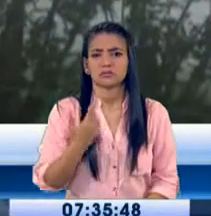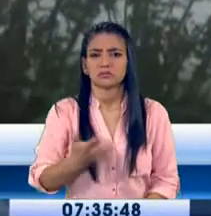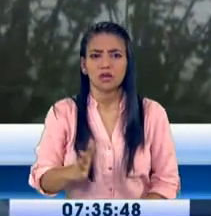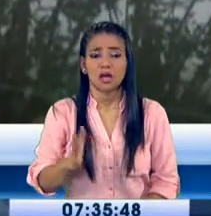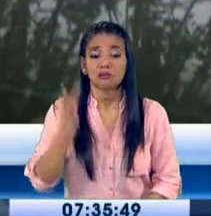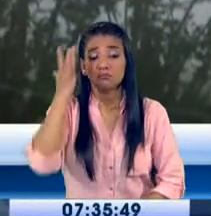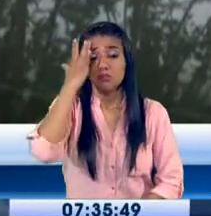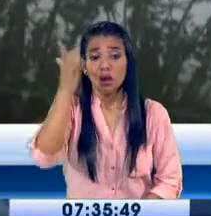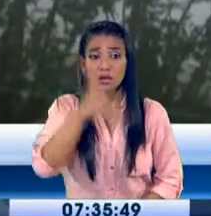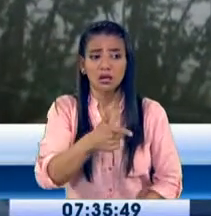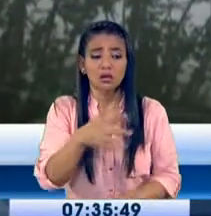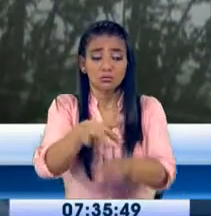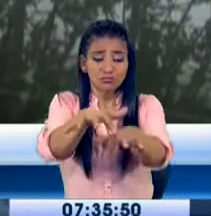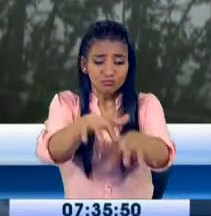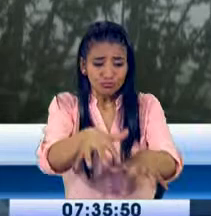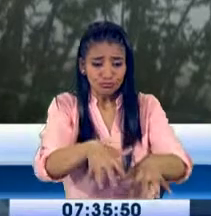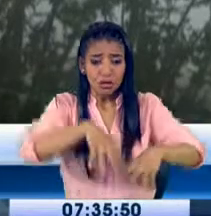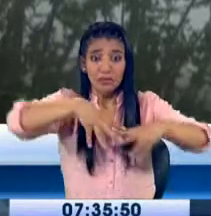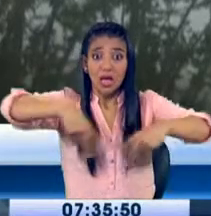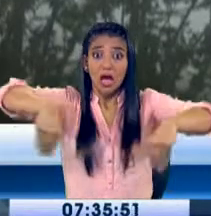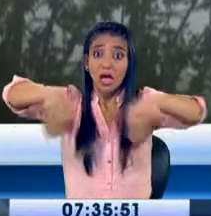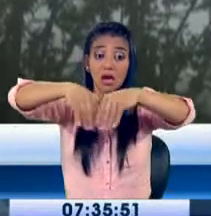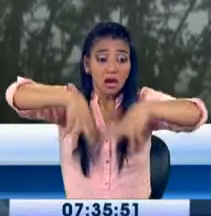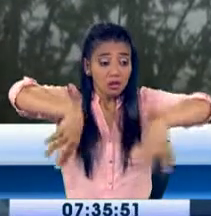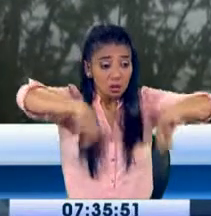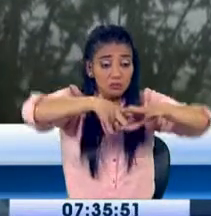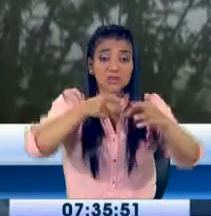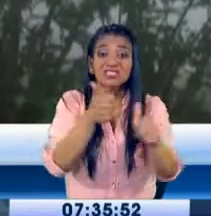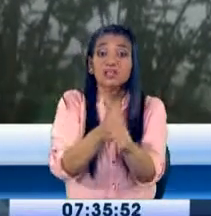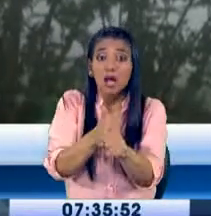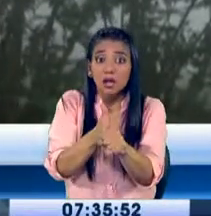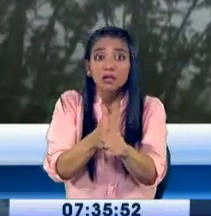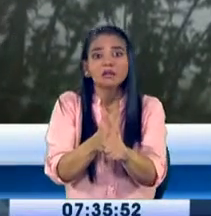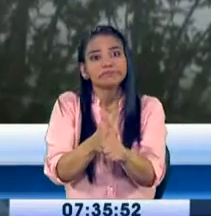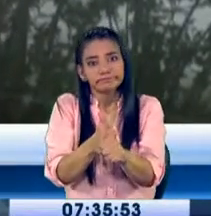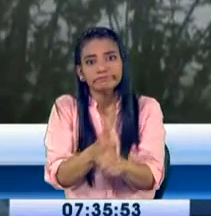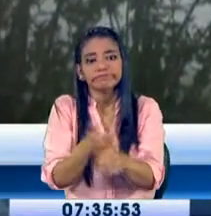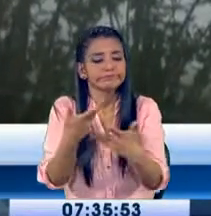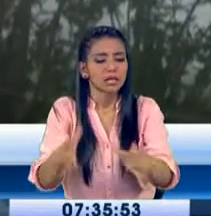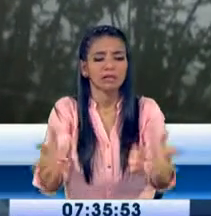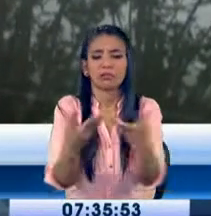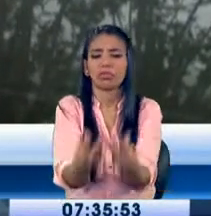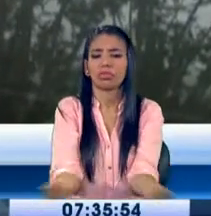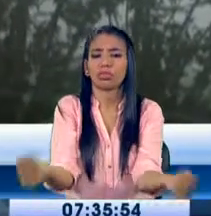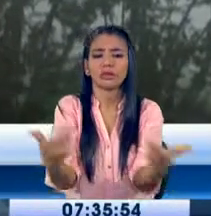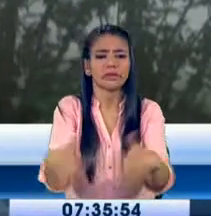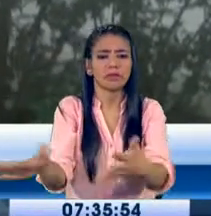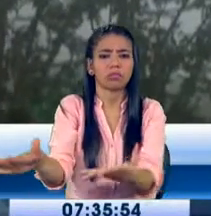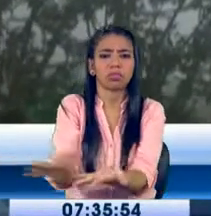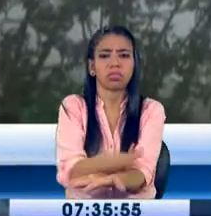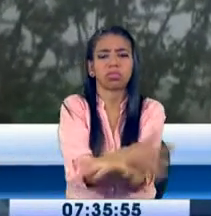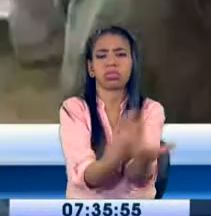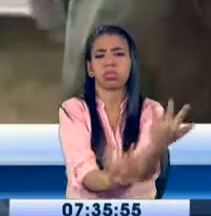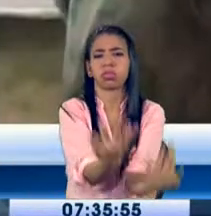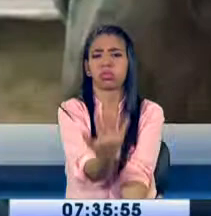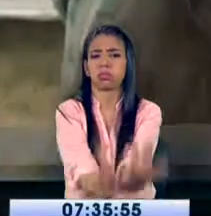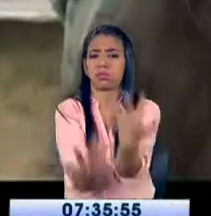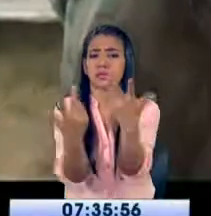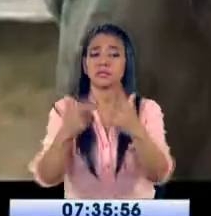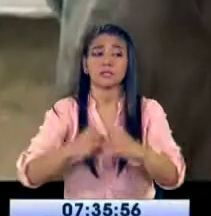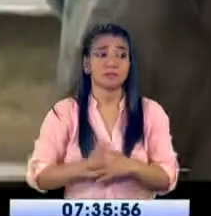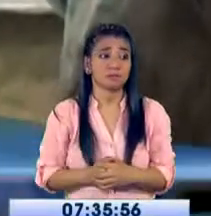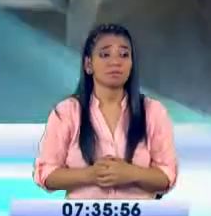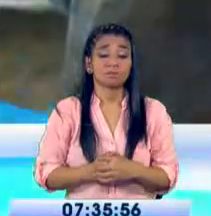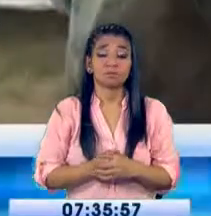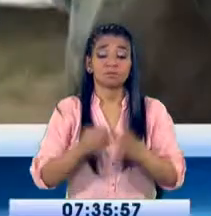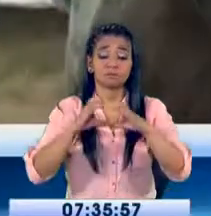porque nosotros tenemos las fincas aquí en el sector y de donde nacen las aguas ya está totalmente calcinado. La mesa